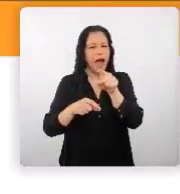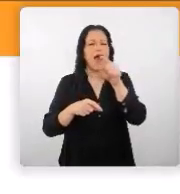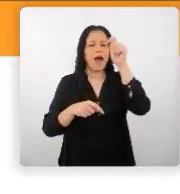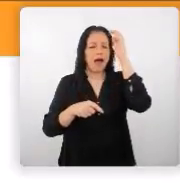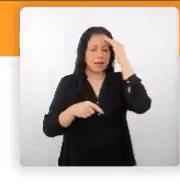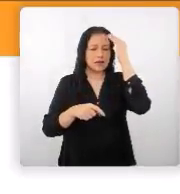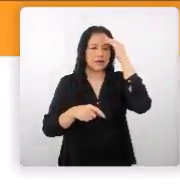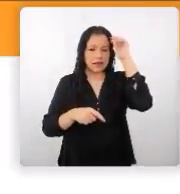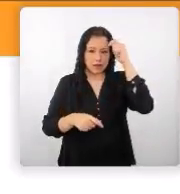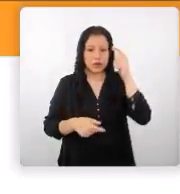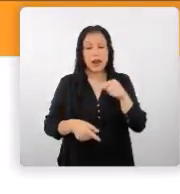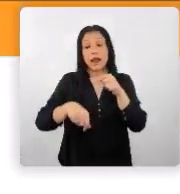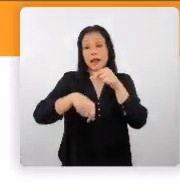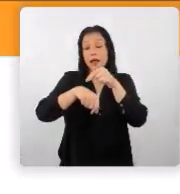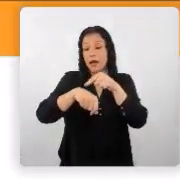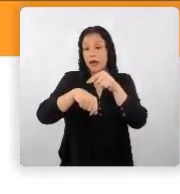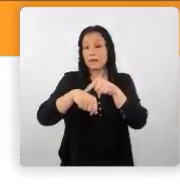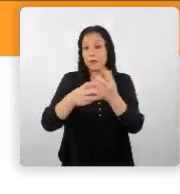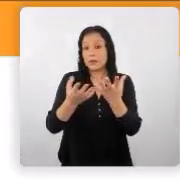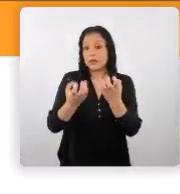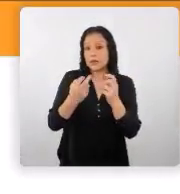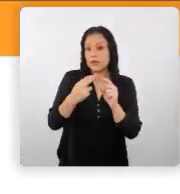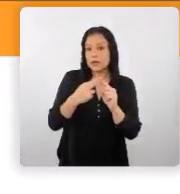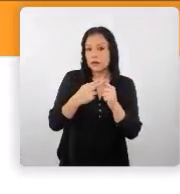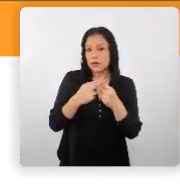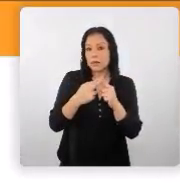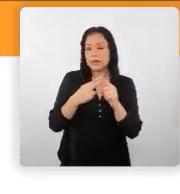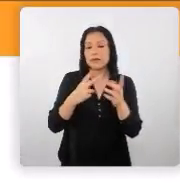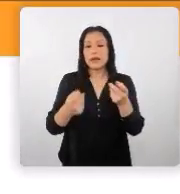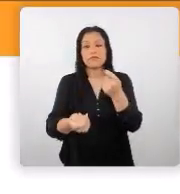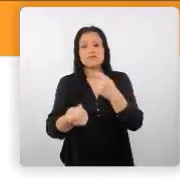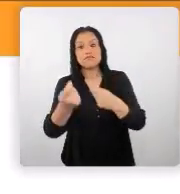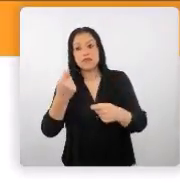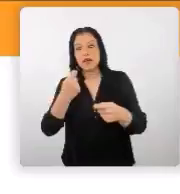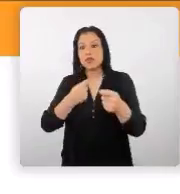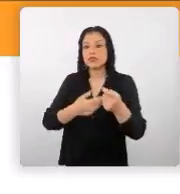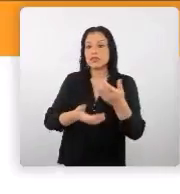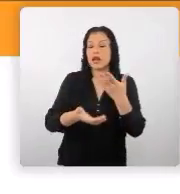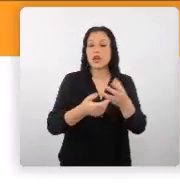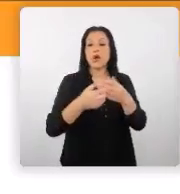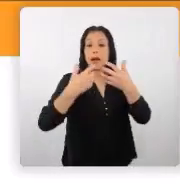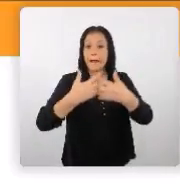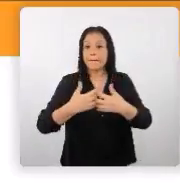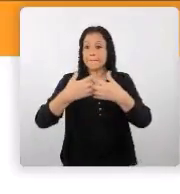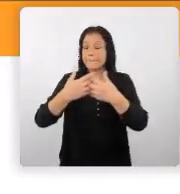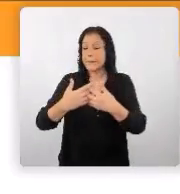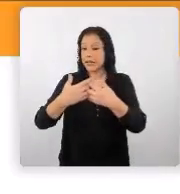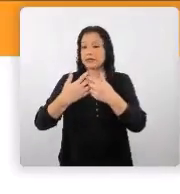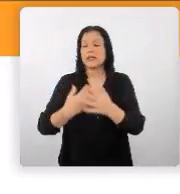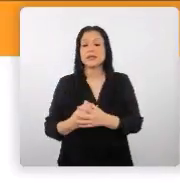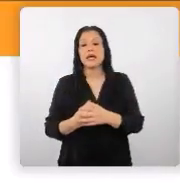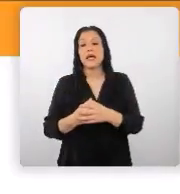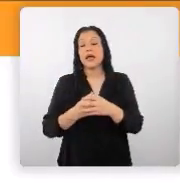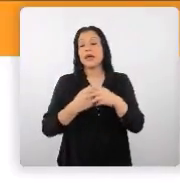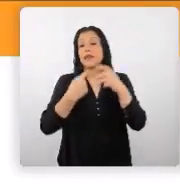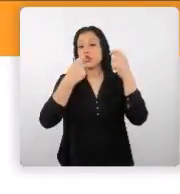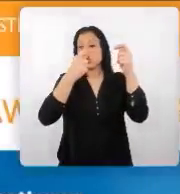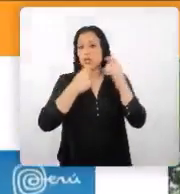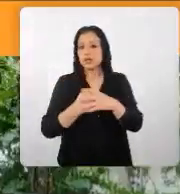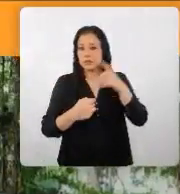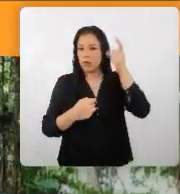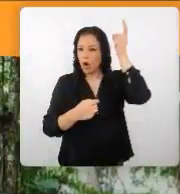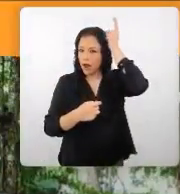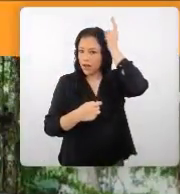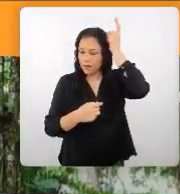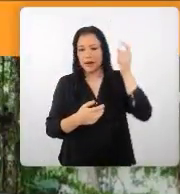cuenta al momento de empezar a hacer negocios con empresas de turismo alemanas. Pues